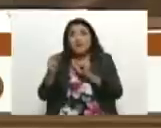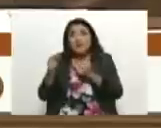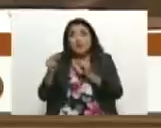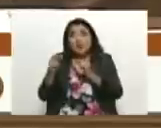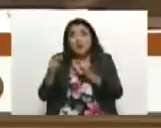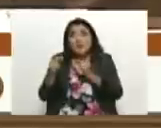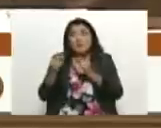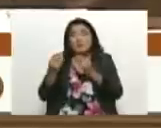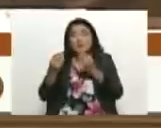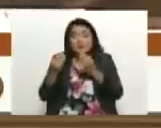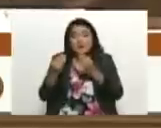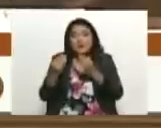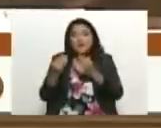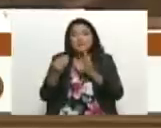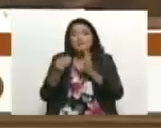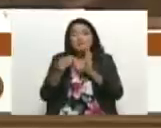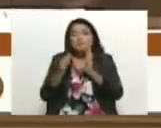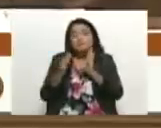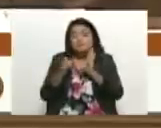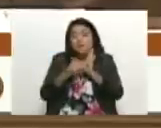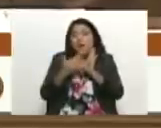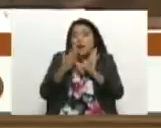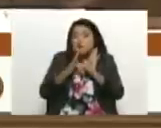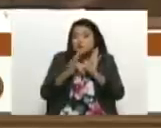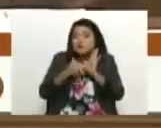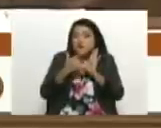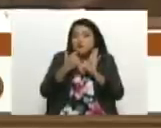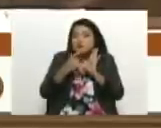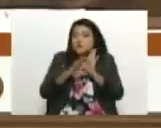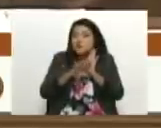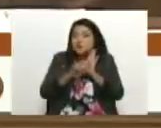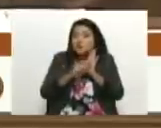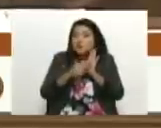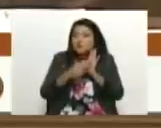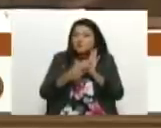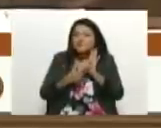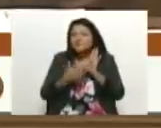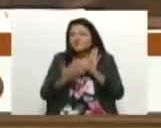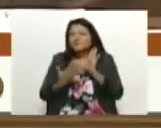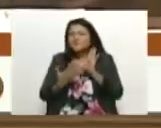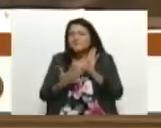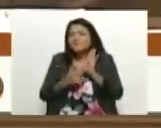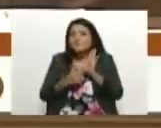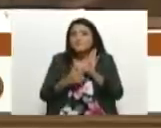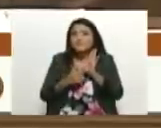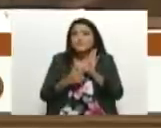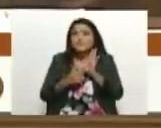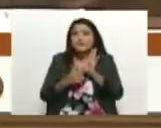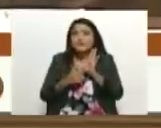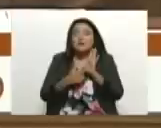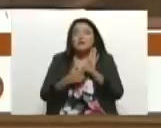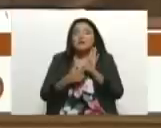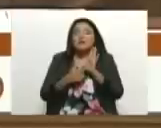para cumplir lo que establece la Constitución, que es, ni más ni menos, la